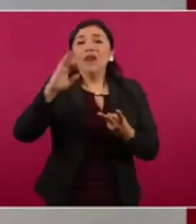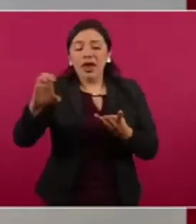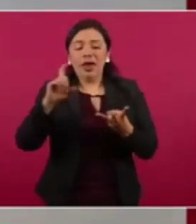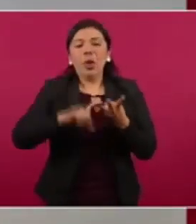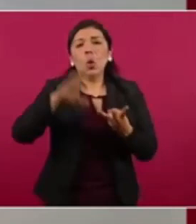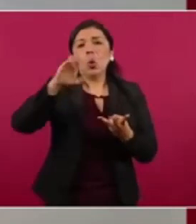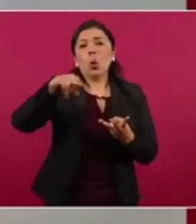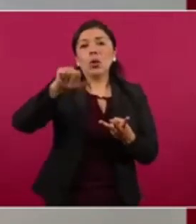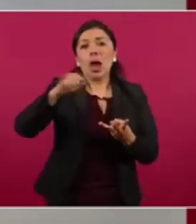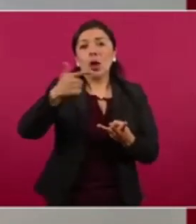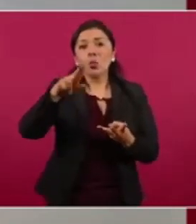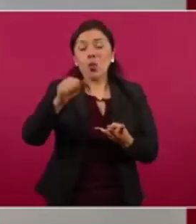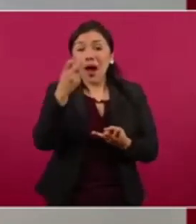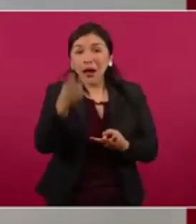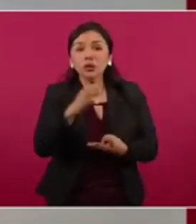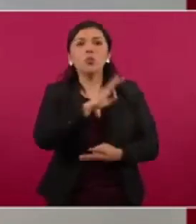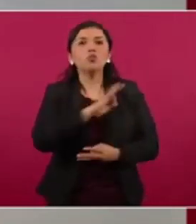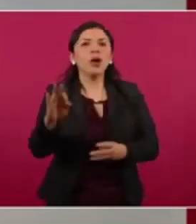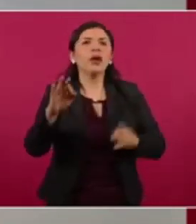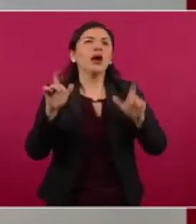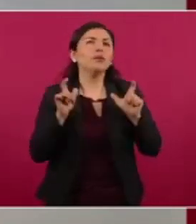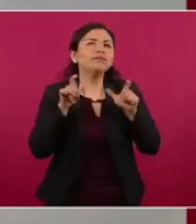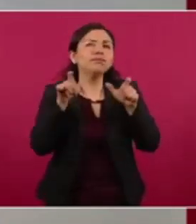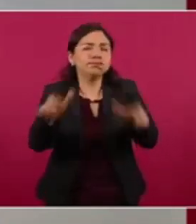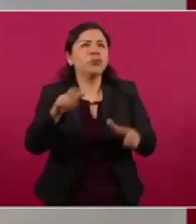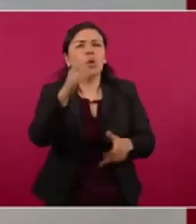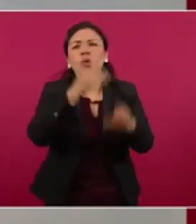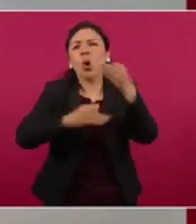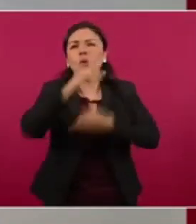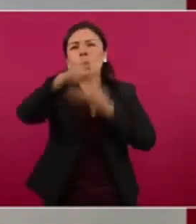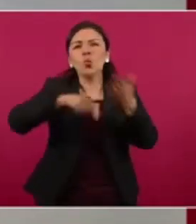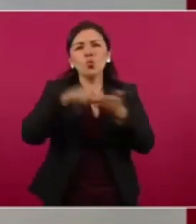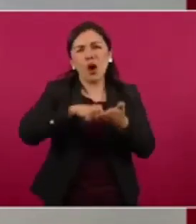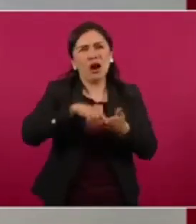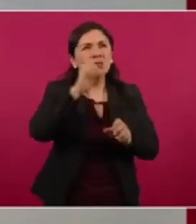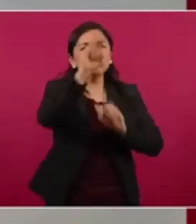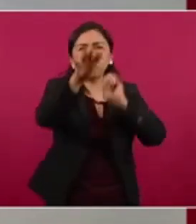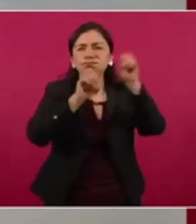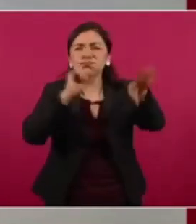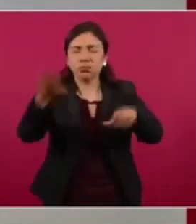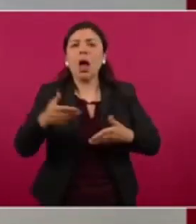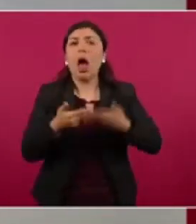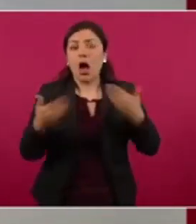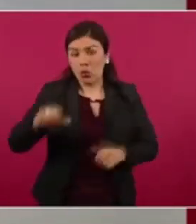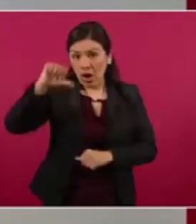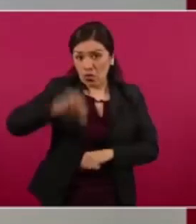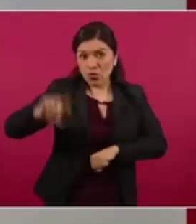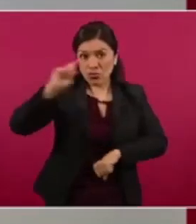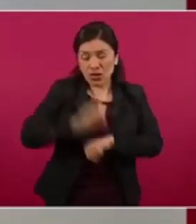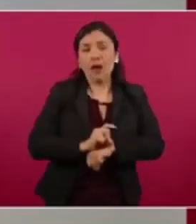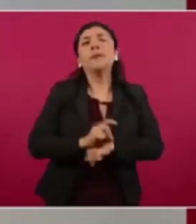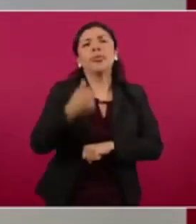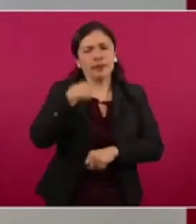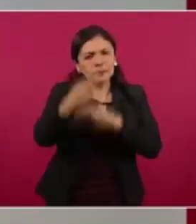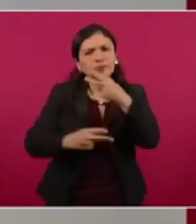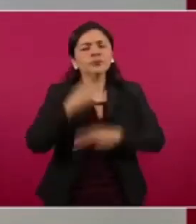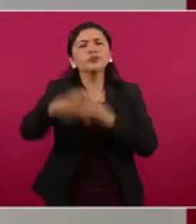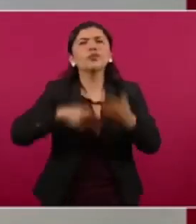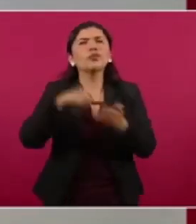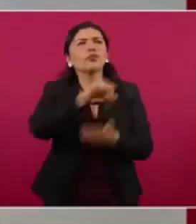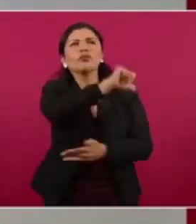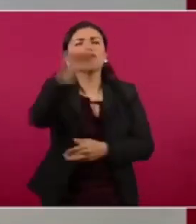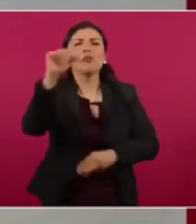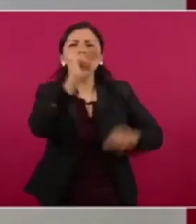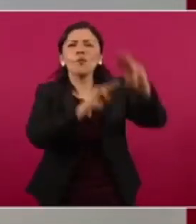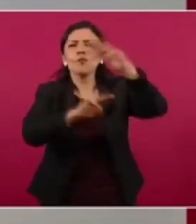hemos podido llegar a casi toda la zona afectada. Hoy estaremos en algunas zonas de la sierra